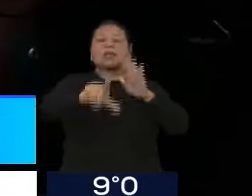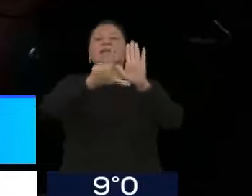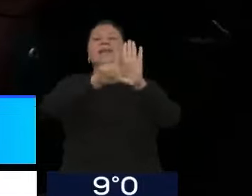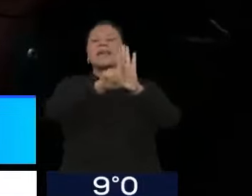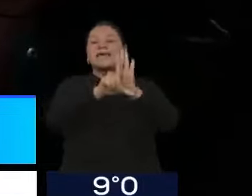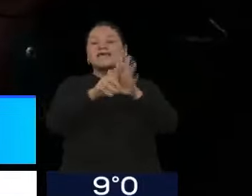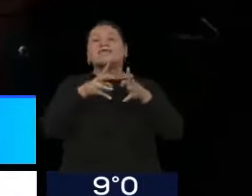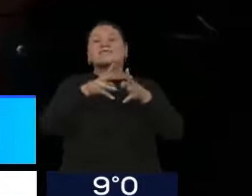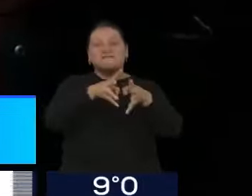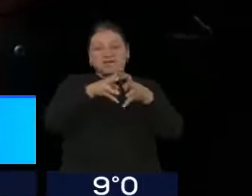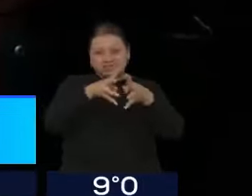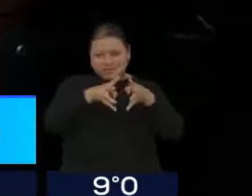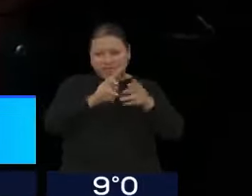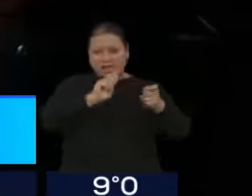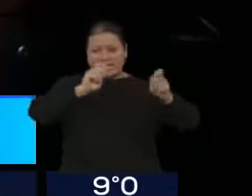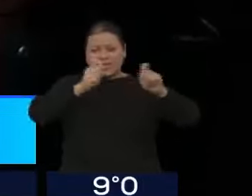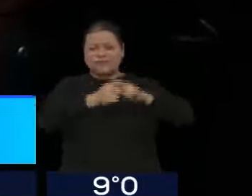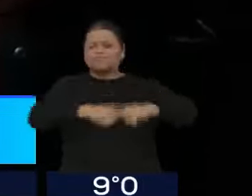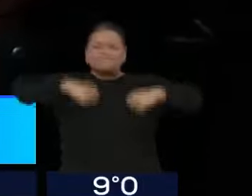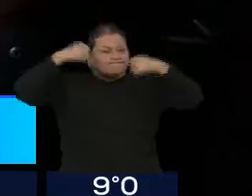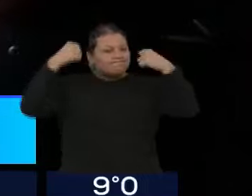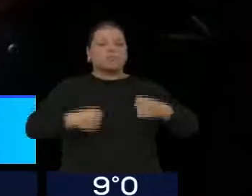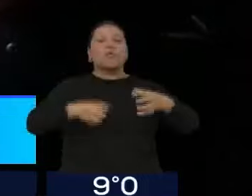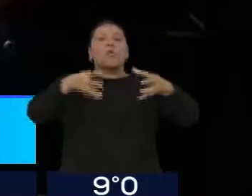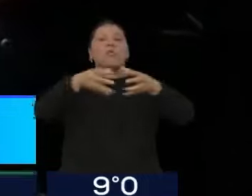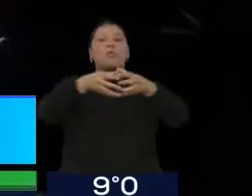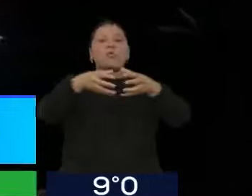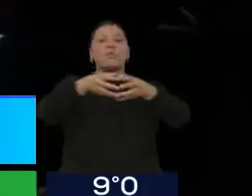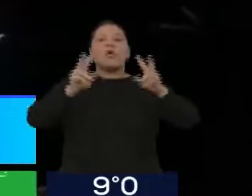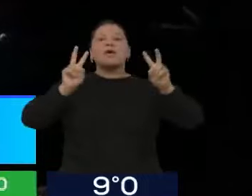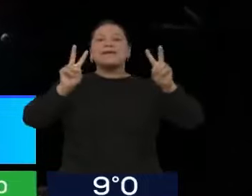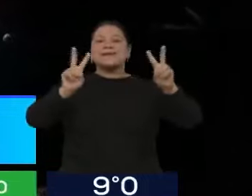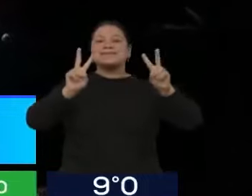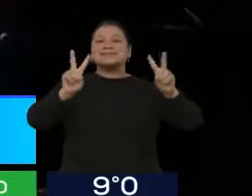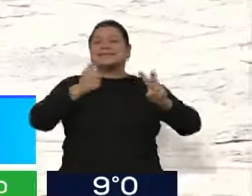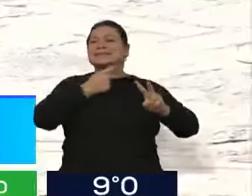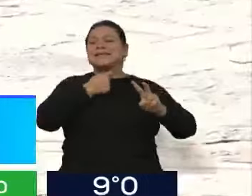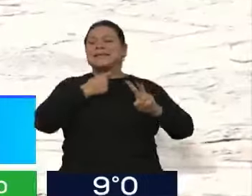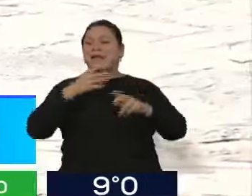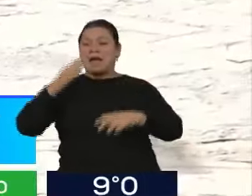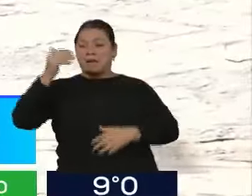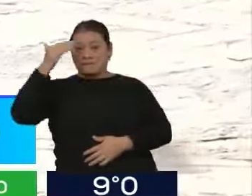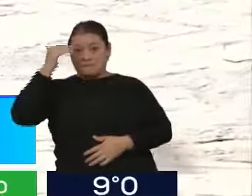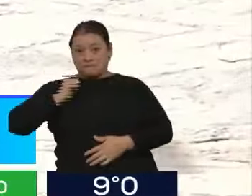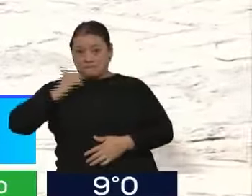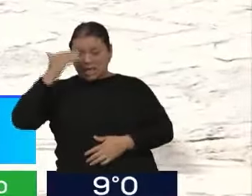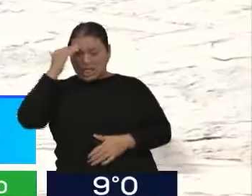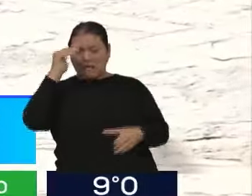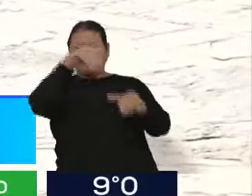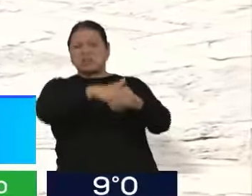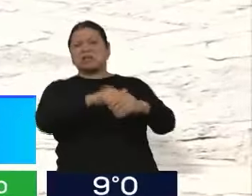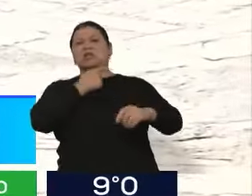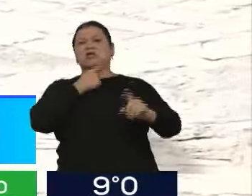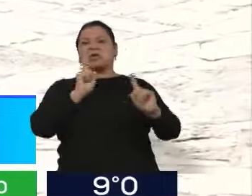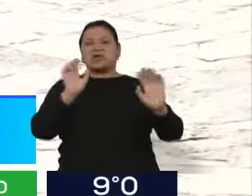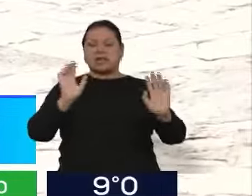la ley de defensa, porque esto fue un capricho del kirchnerismo que quería prácticamente restringir al mínimo la intervención de las Fuerzas Armadas. Participación y nosotros